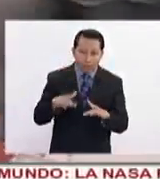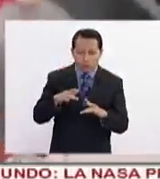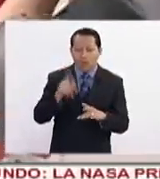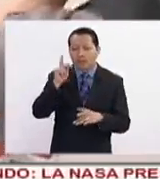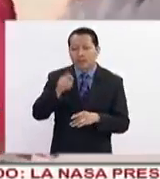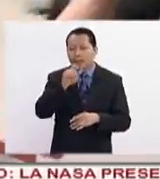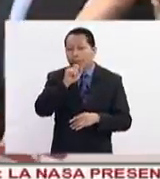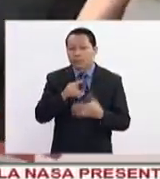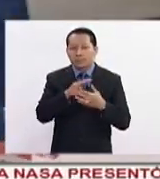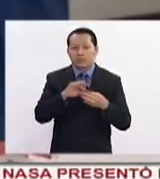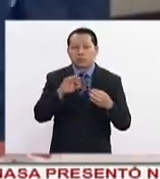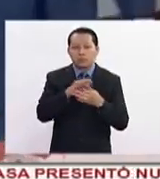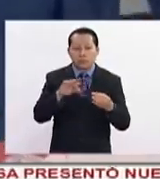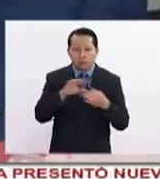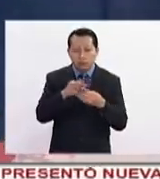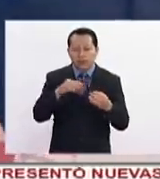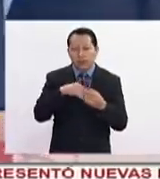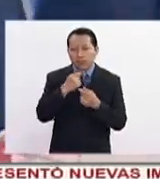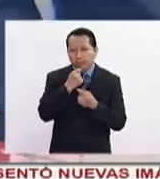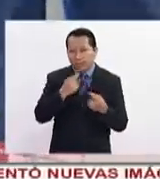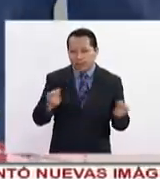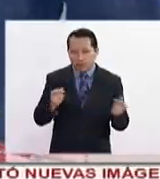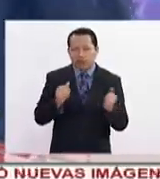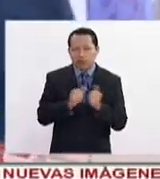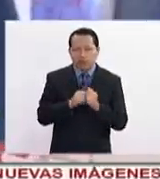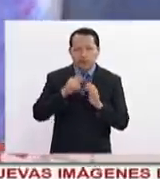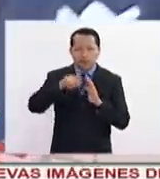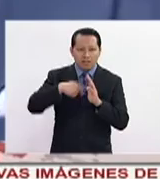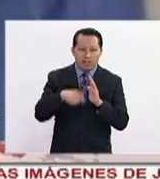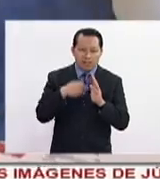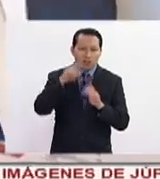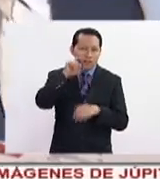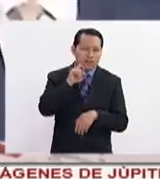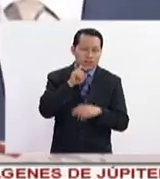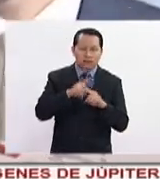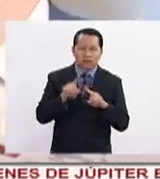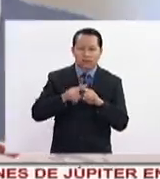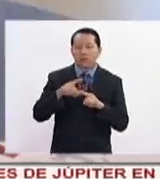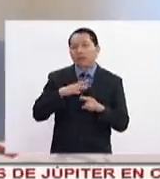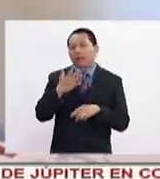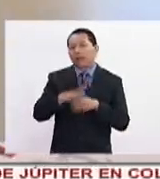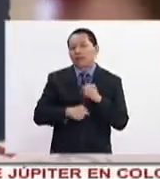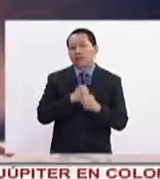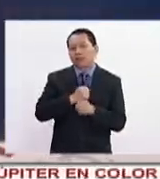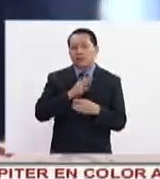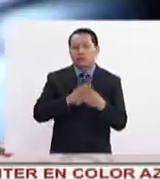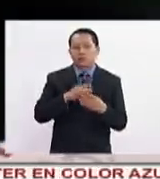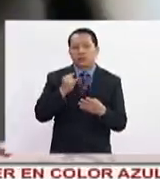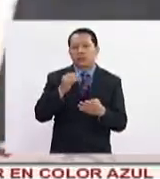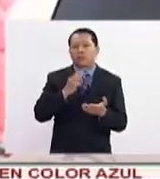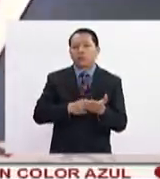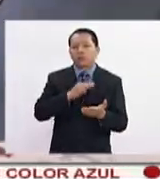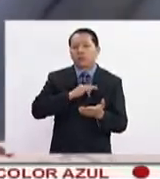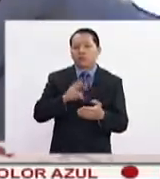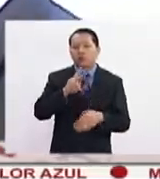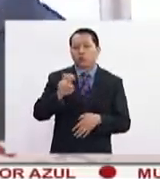que fue acusado de prostitución infantil. Shorty enfrenta una sentencia de 10 años de prisión y una multa hasta